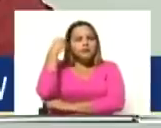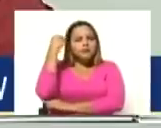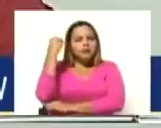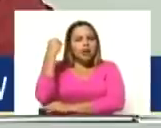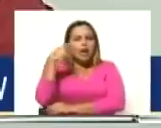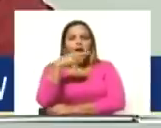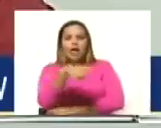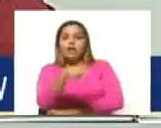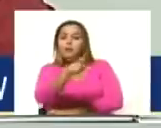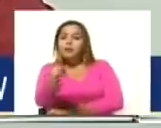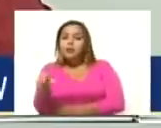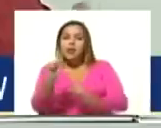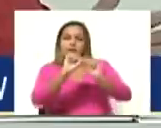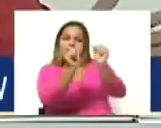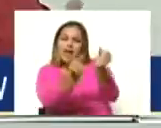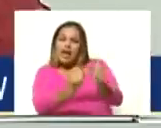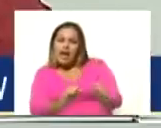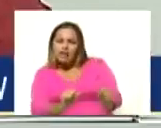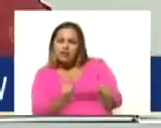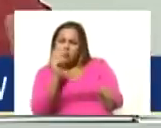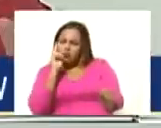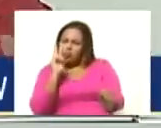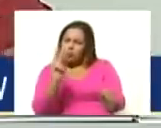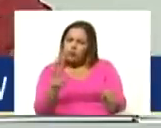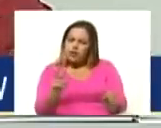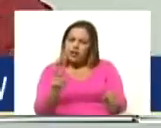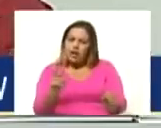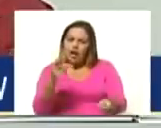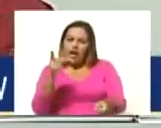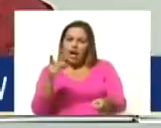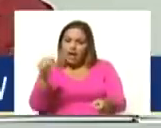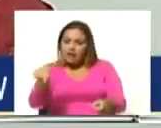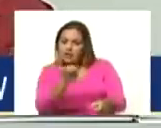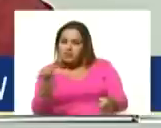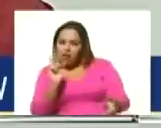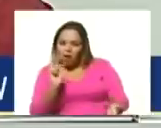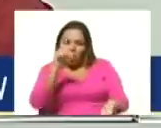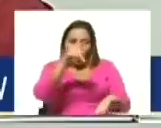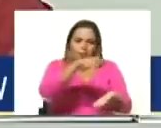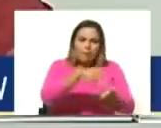estos artistas, vi por ahí unos que estaban regresando esta semana,